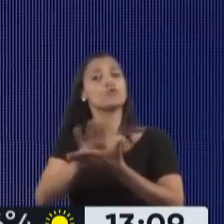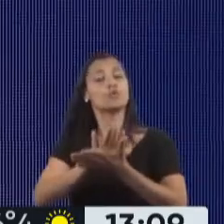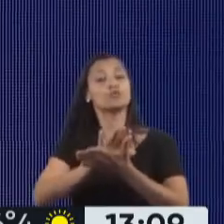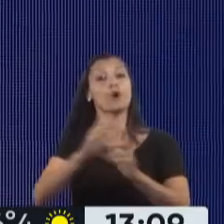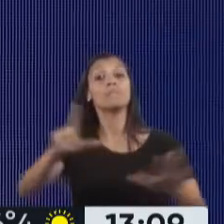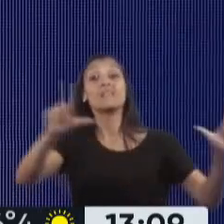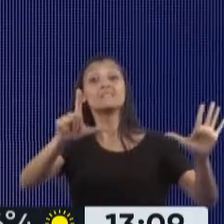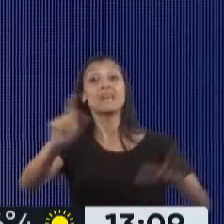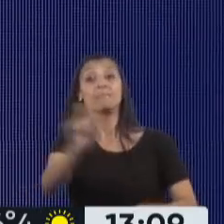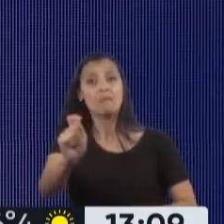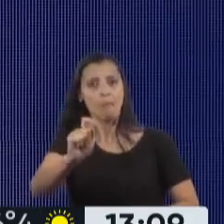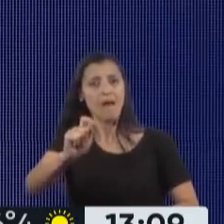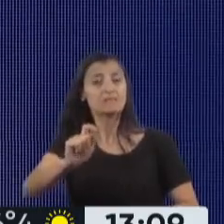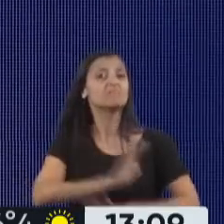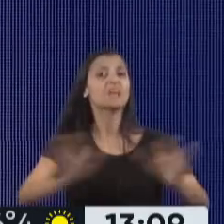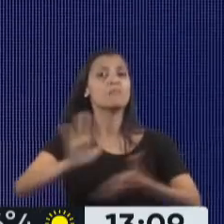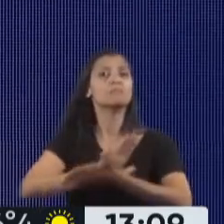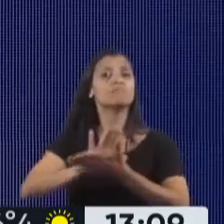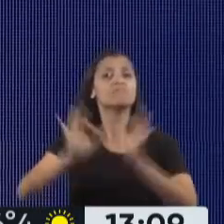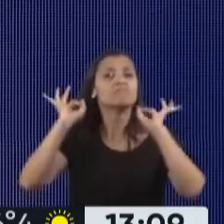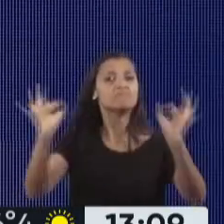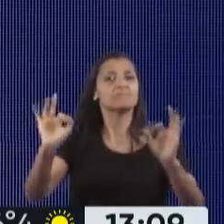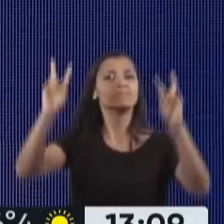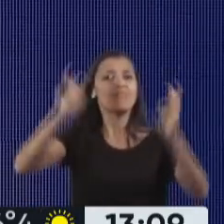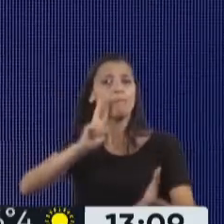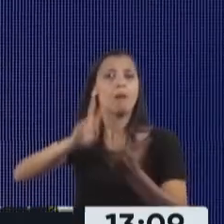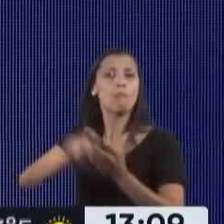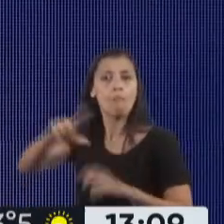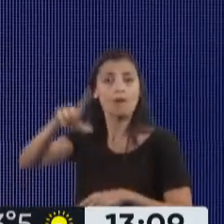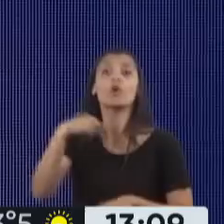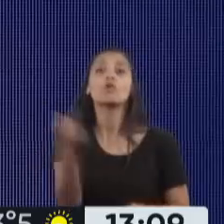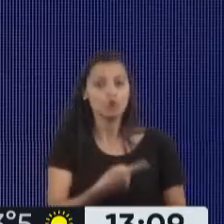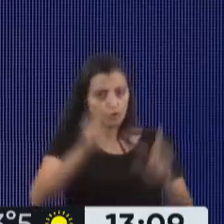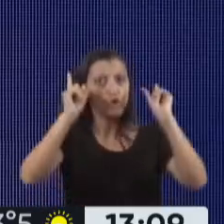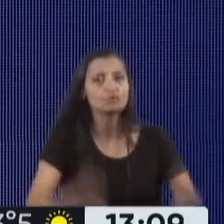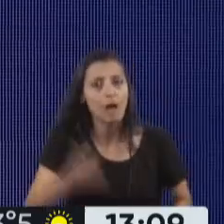terminó con el déficit cuasi fiscal. Algo que parecía imposible, también lo hicimos posible.